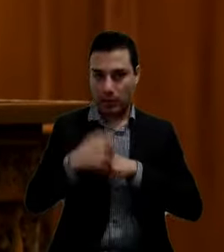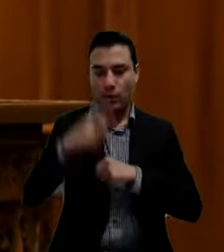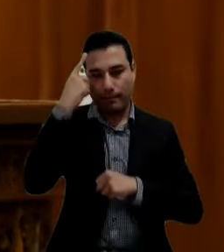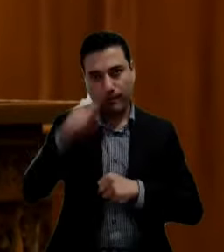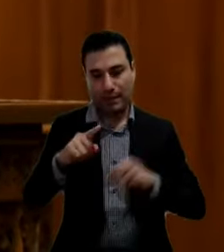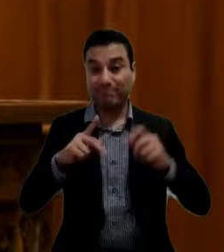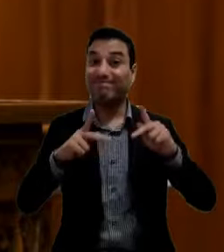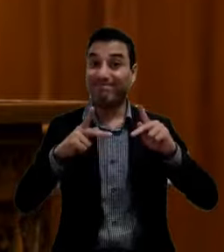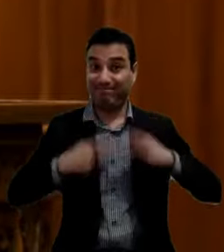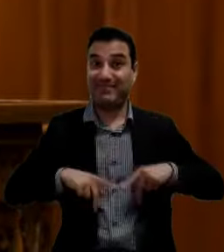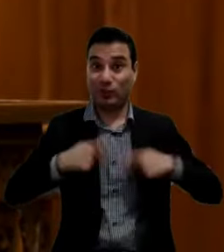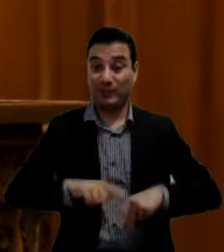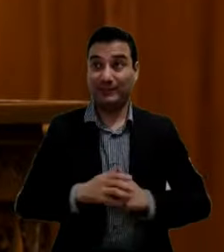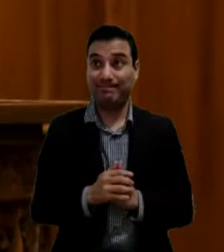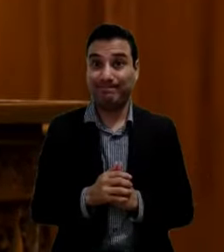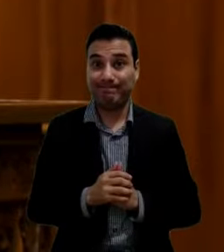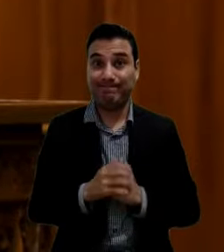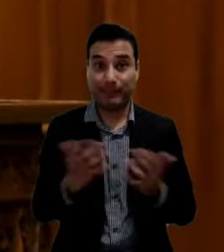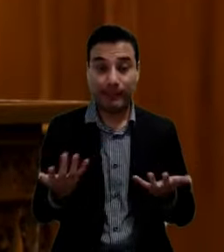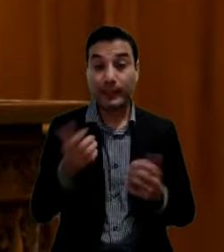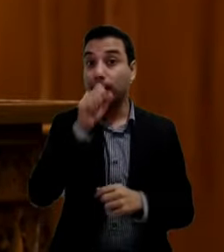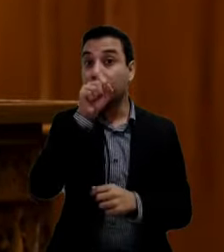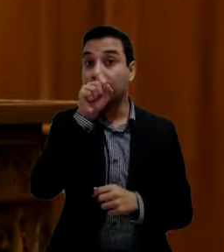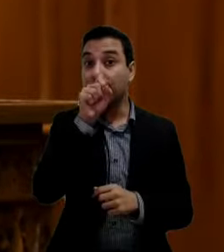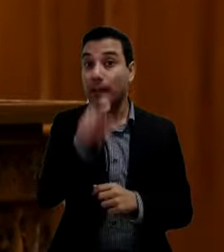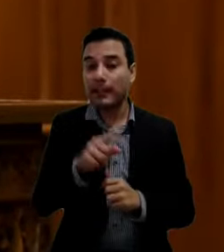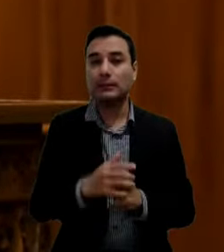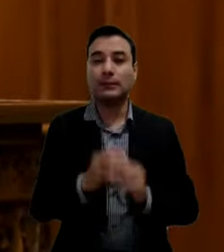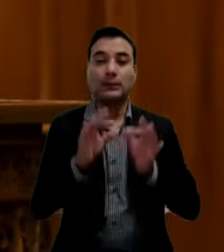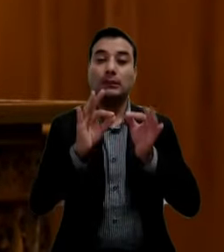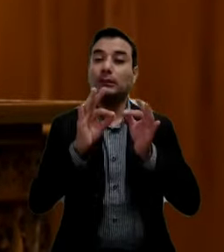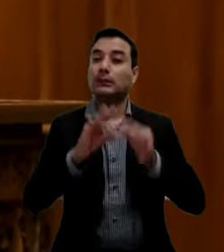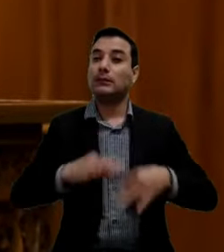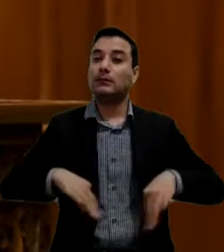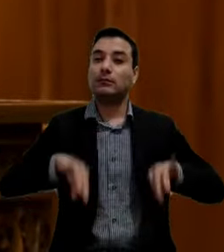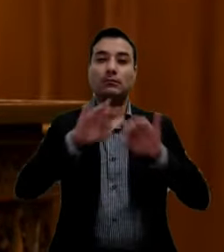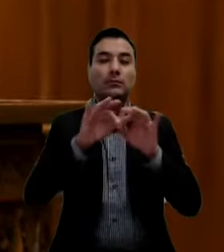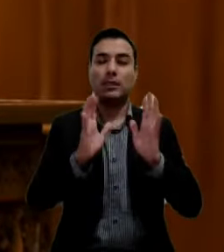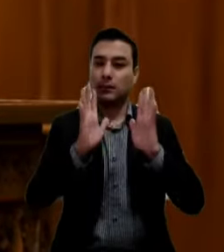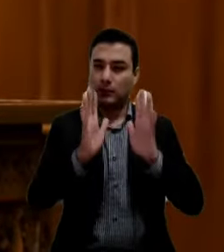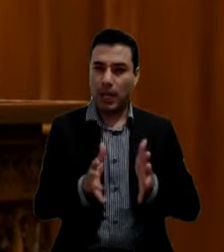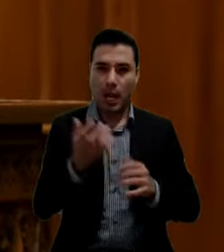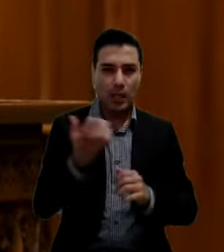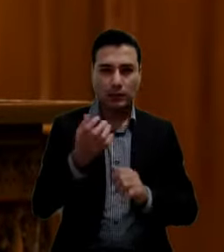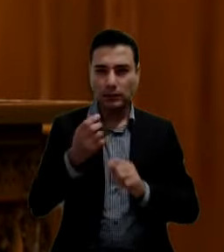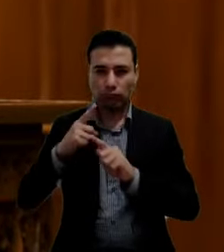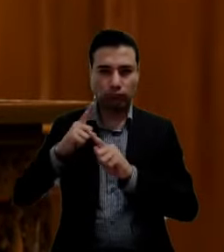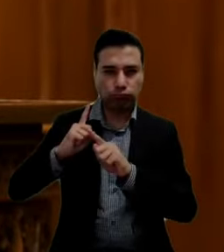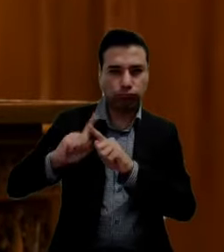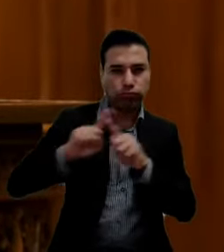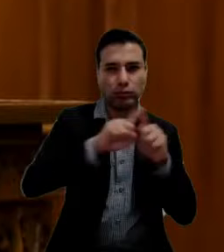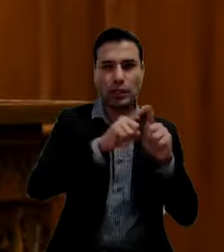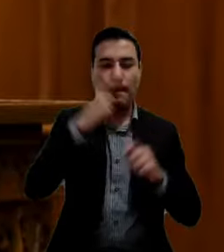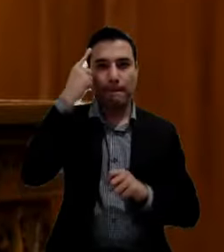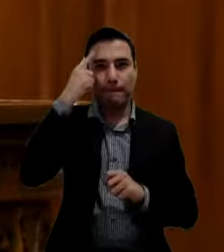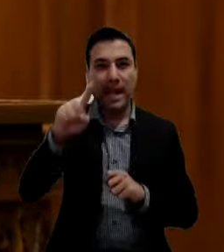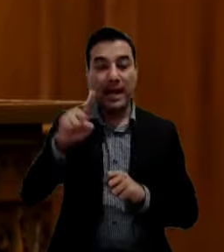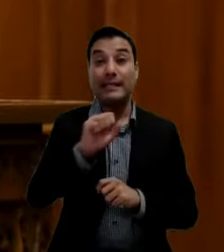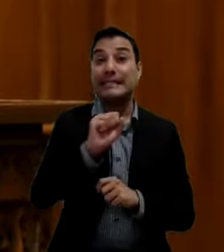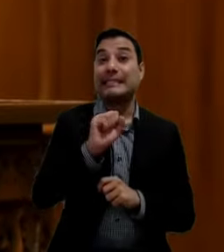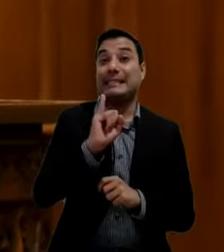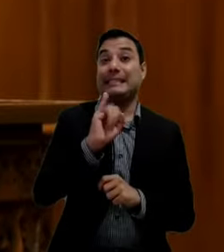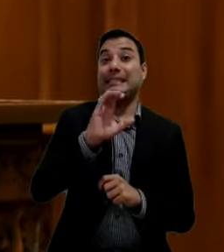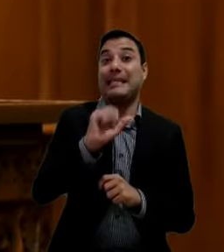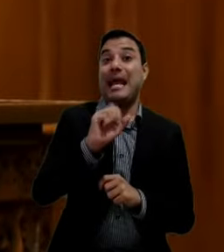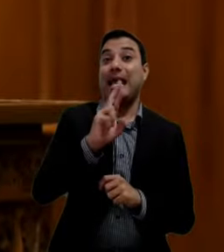mundo virtual. Asimismo, es fundamental realizar acciones contundentes para frenar el sicariato digital,